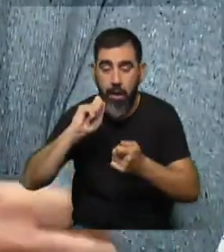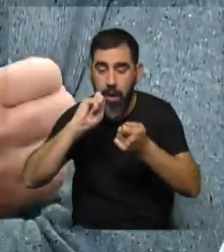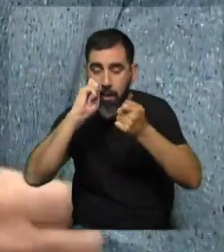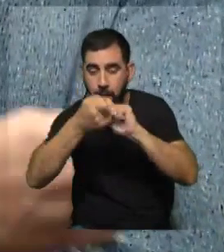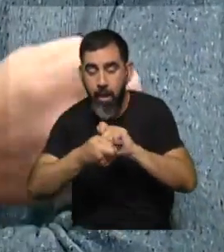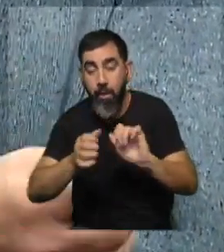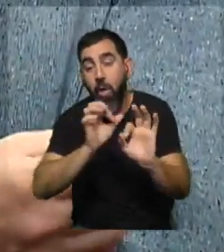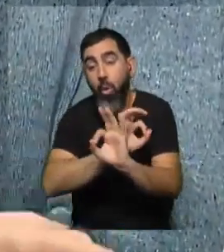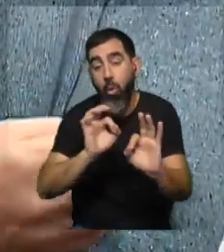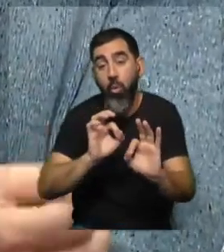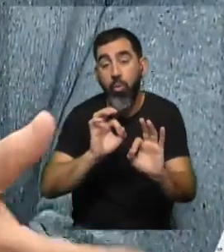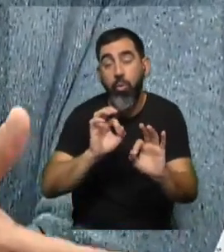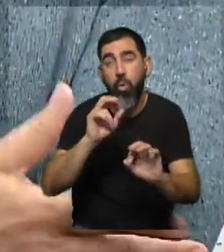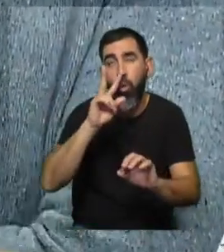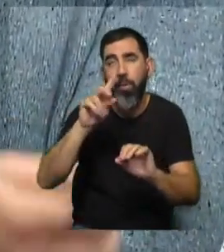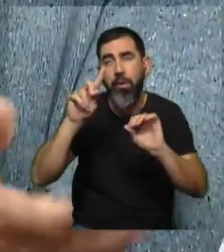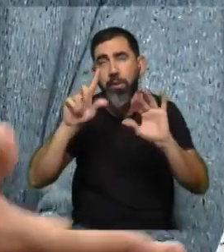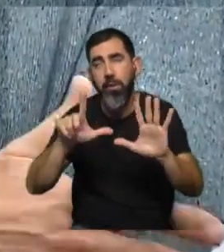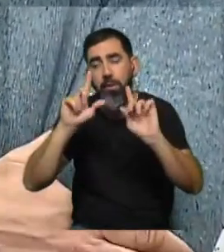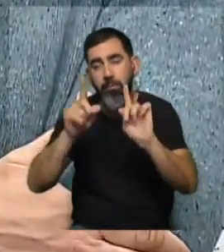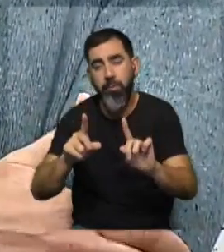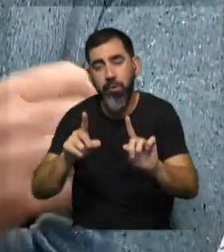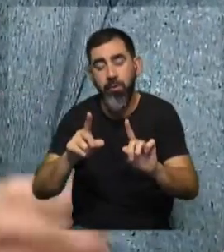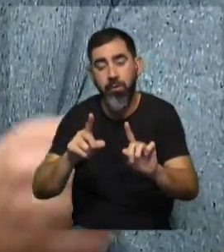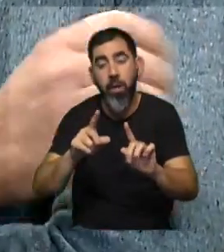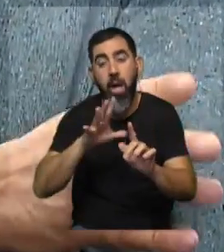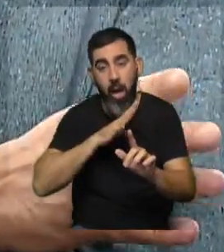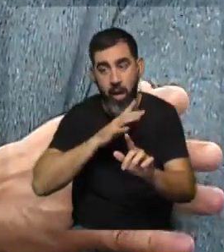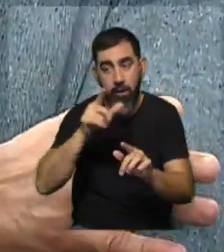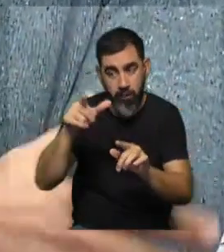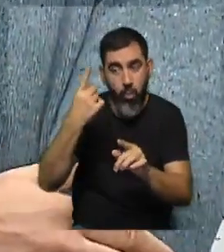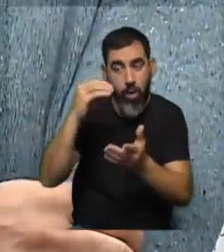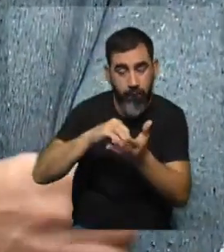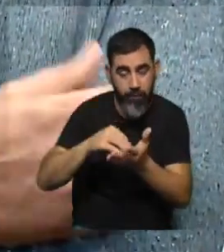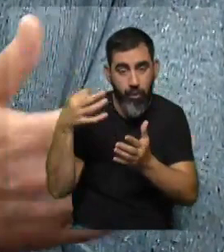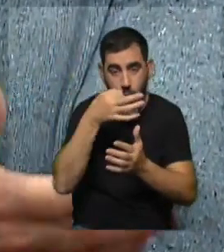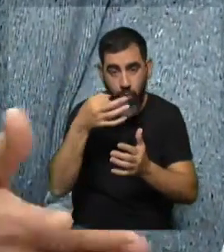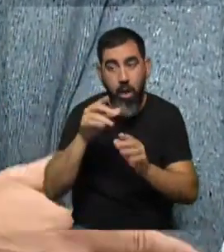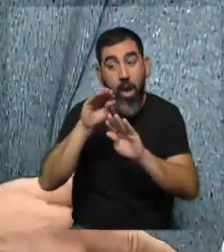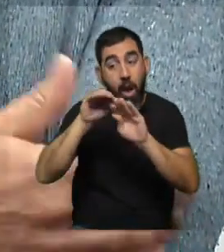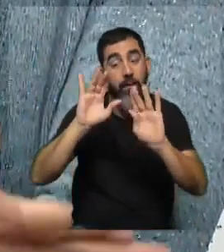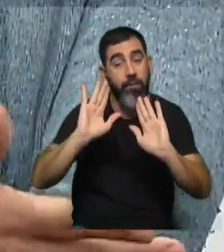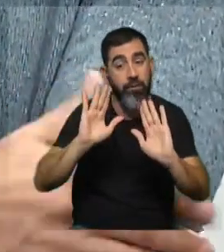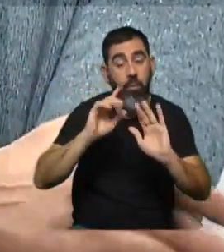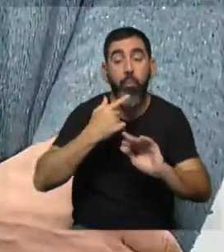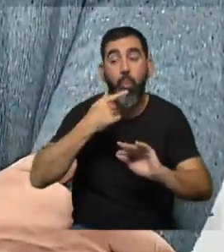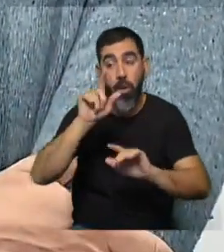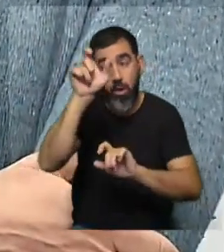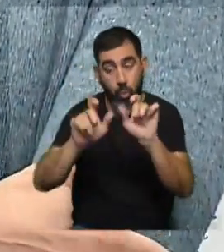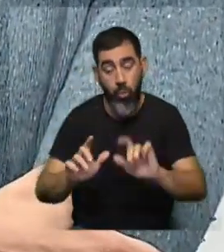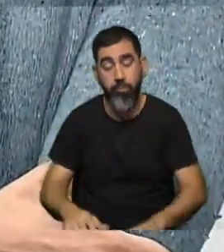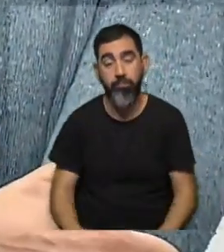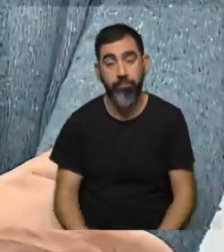o en el caso que una vez en el 2017 apareció unos sellos con fentanilo ahí sí hagamos la advertencia fundamentalmente para los usuarios